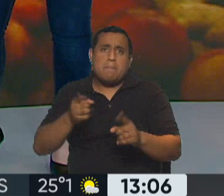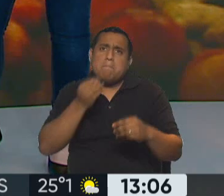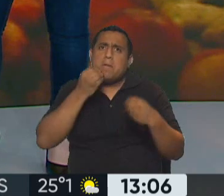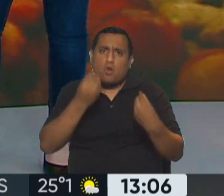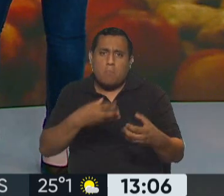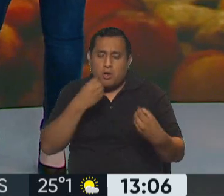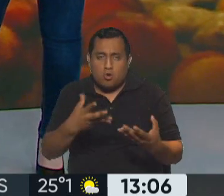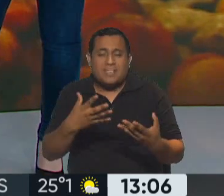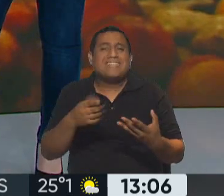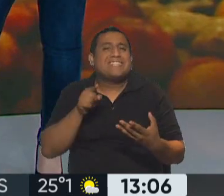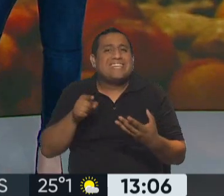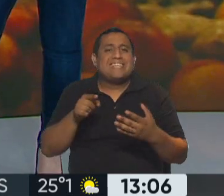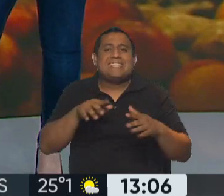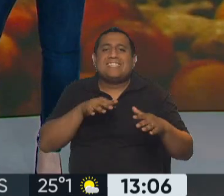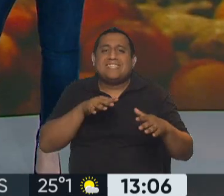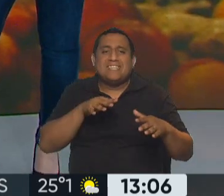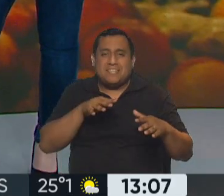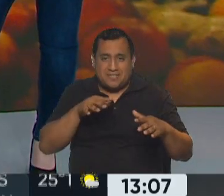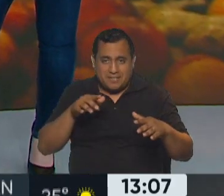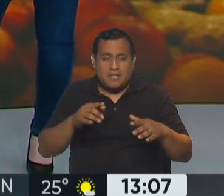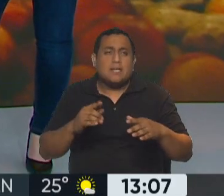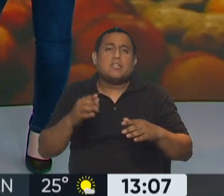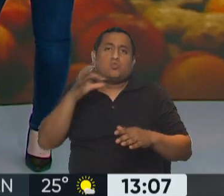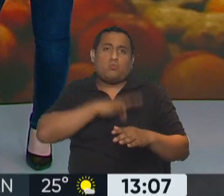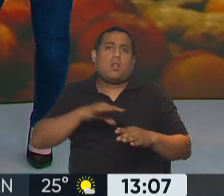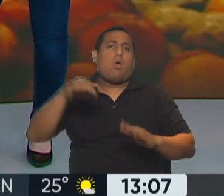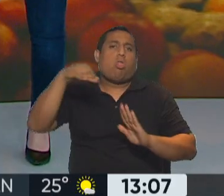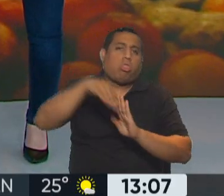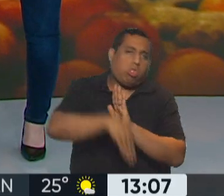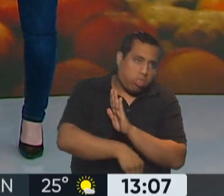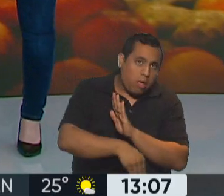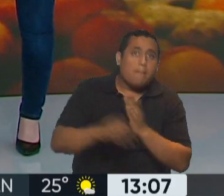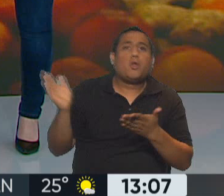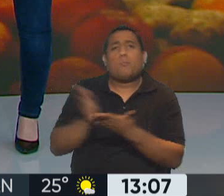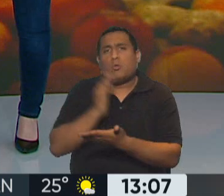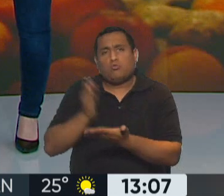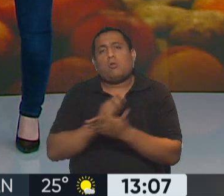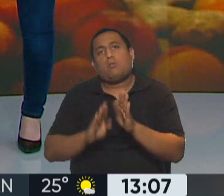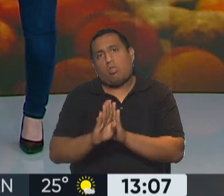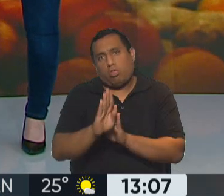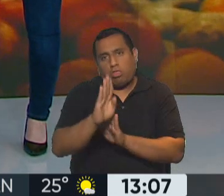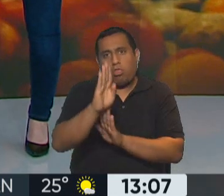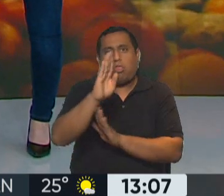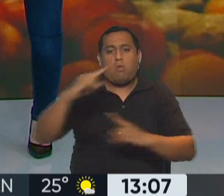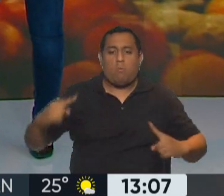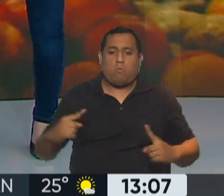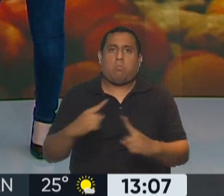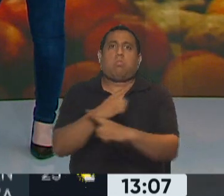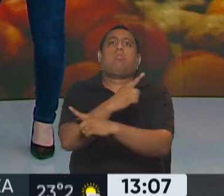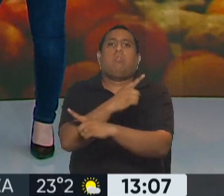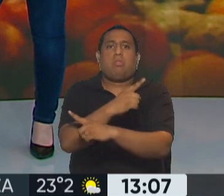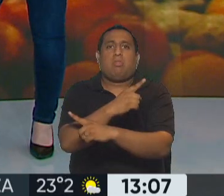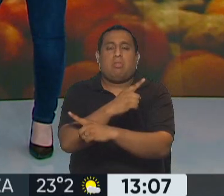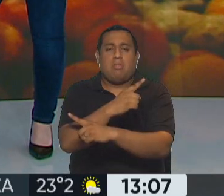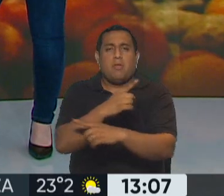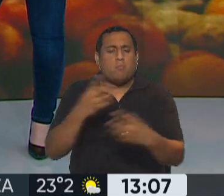Tenemos una situación de tijeras. El salario cae, pero la productividad, lo que rinden los trabajadores, mejora.